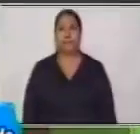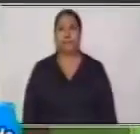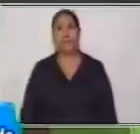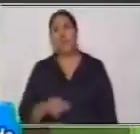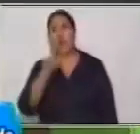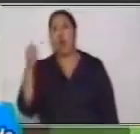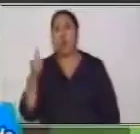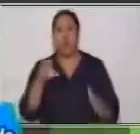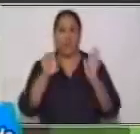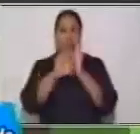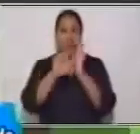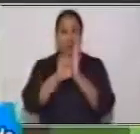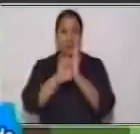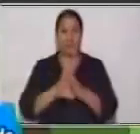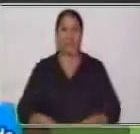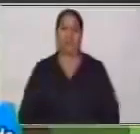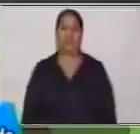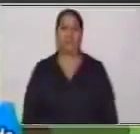Siguiente ejemplo.